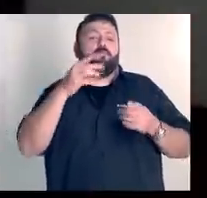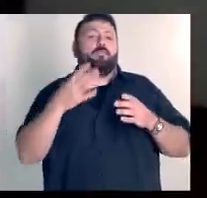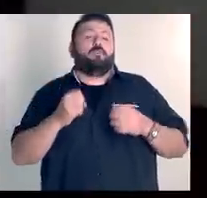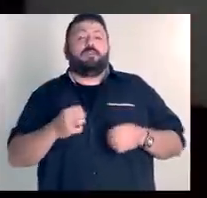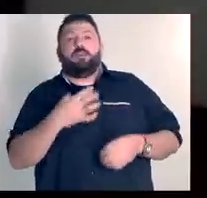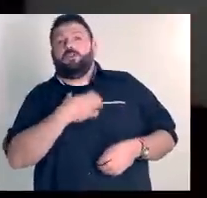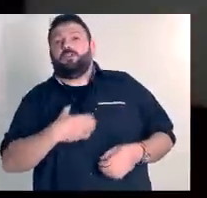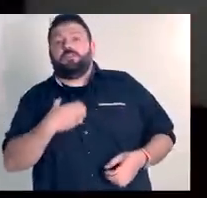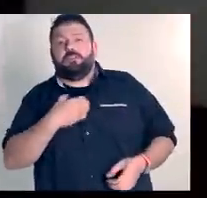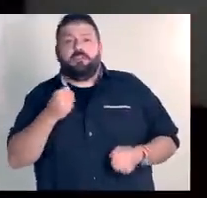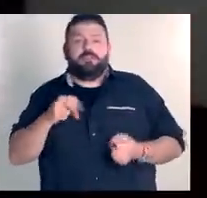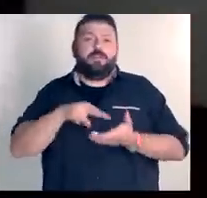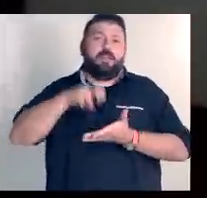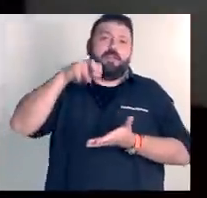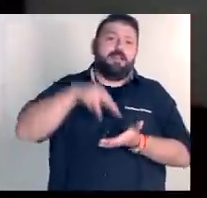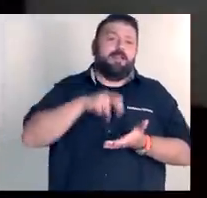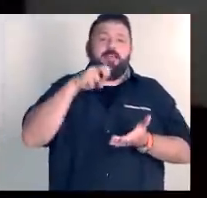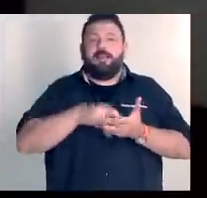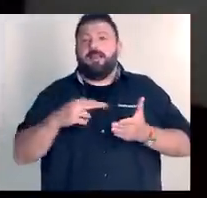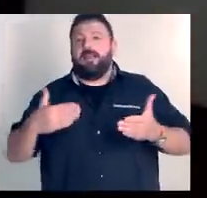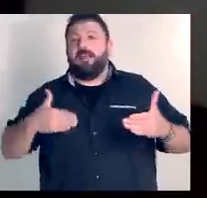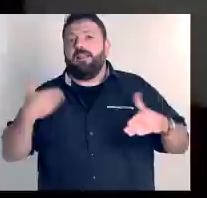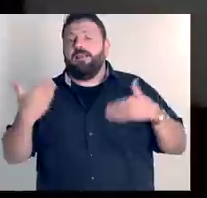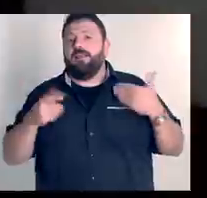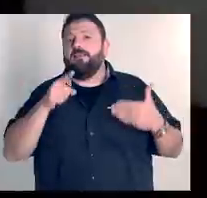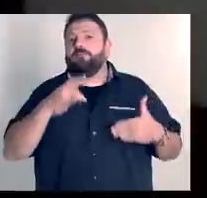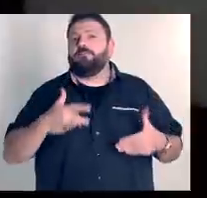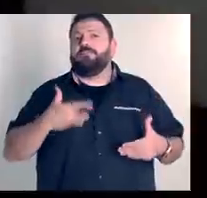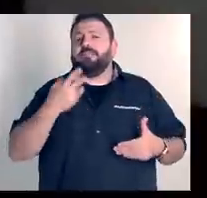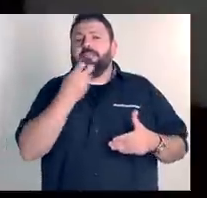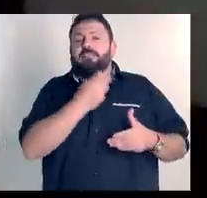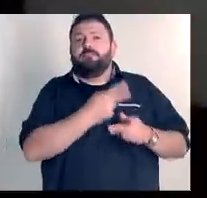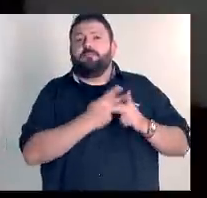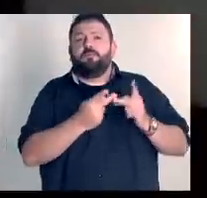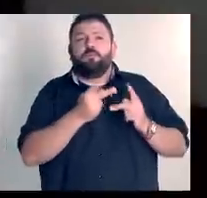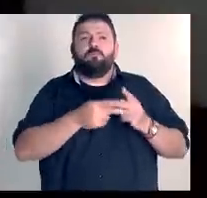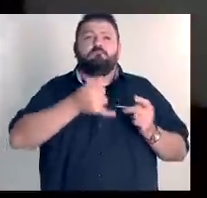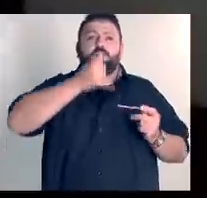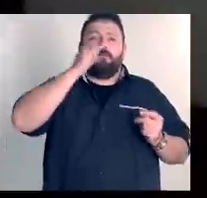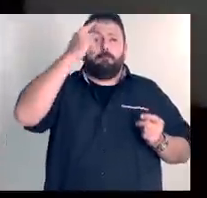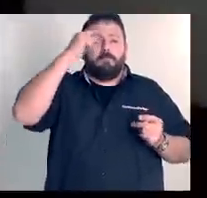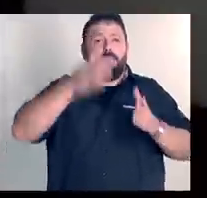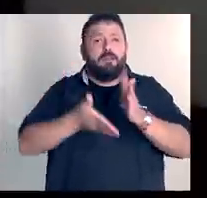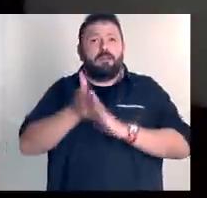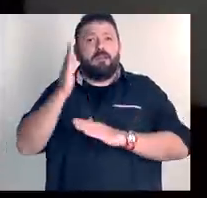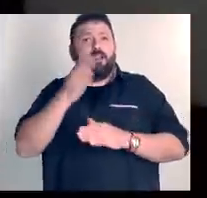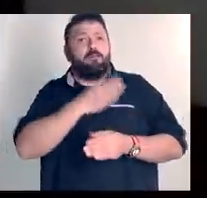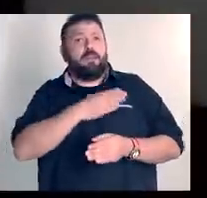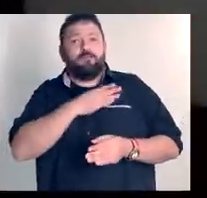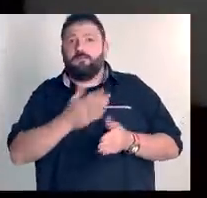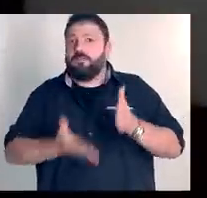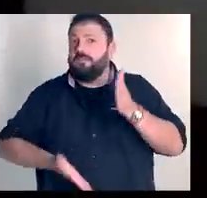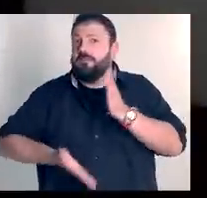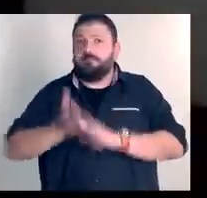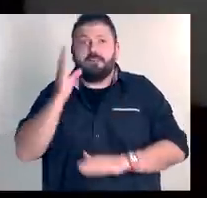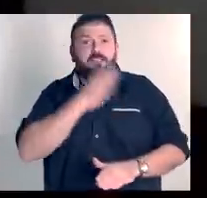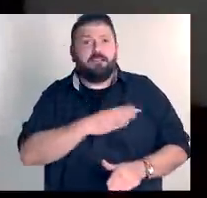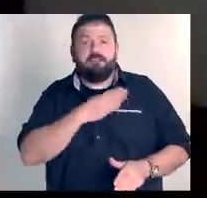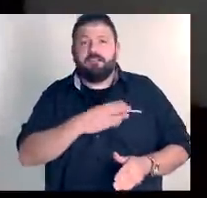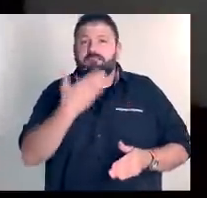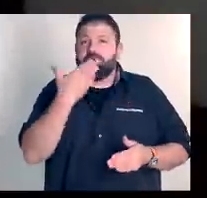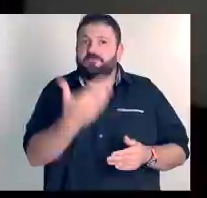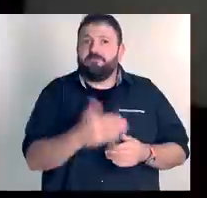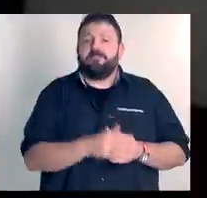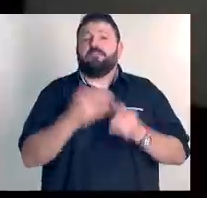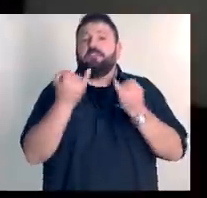riendo, te vas a sentir alegre. Tú te tomas el producto para ir al baño, híjole, y vas a ir al baño. Tú te tomas el